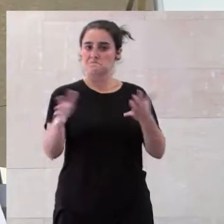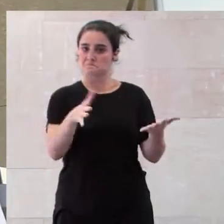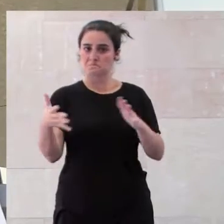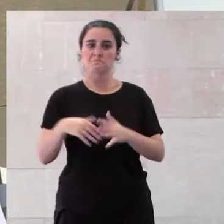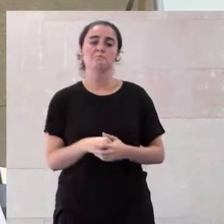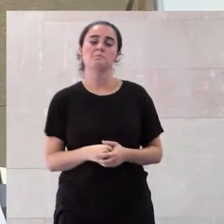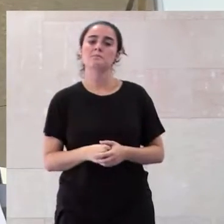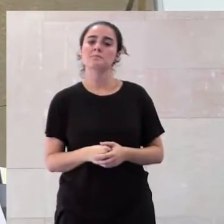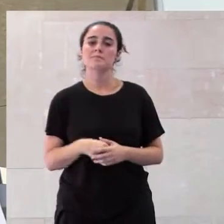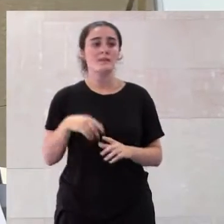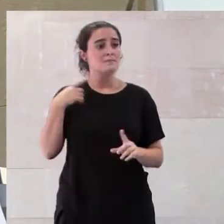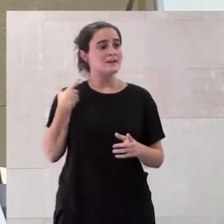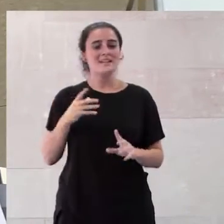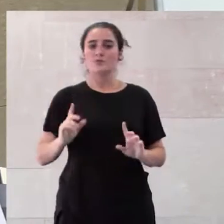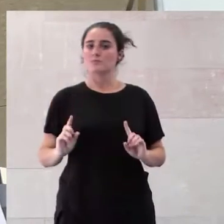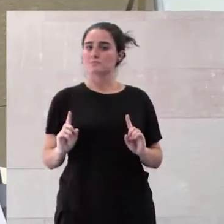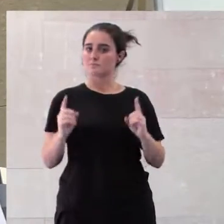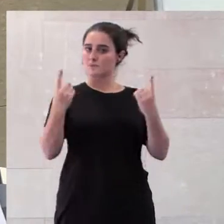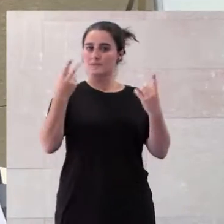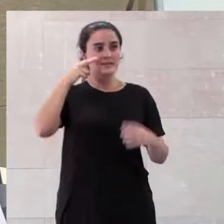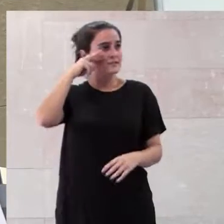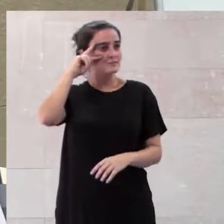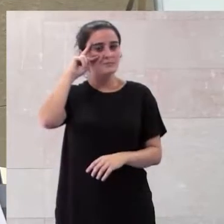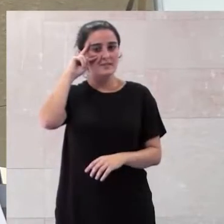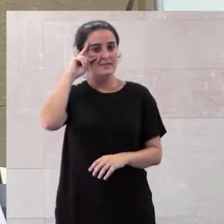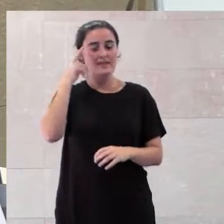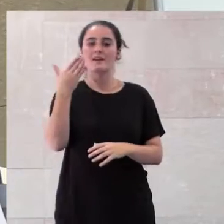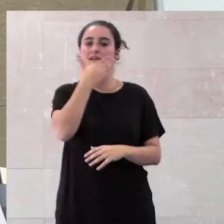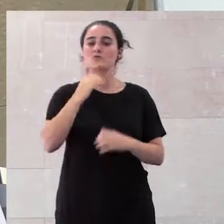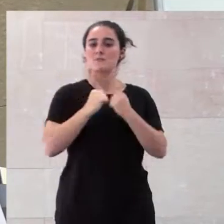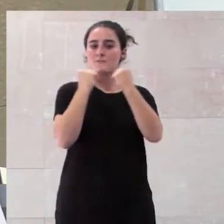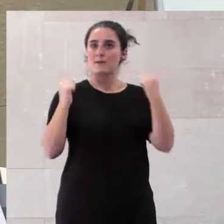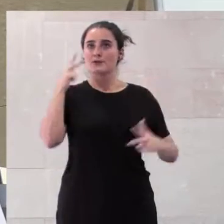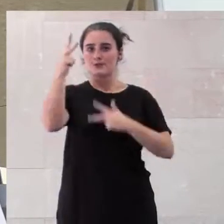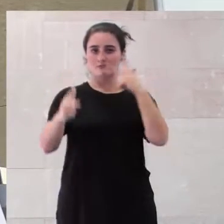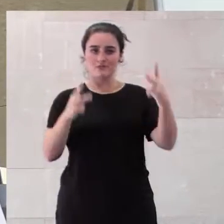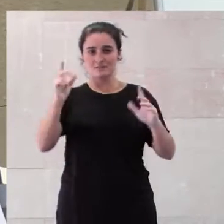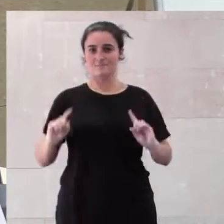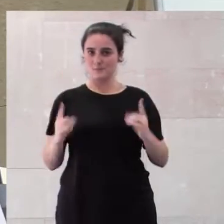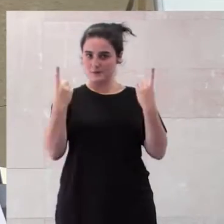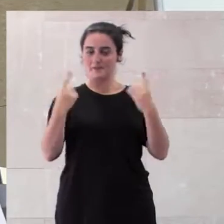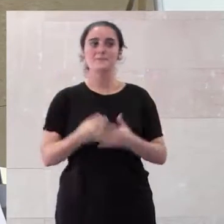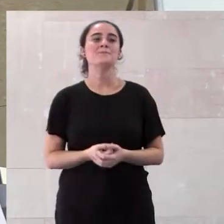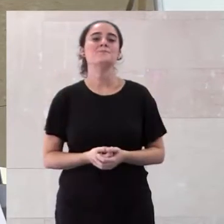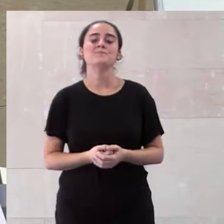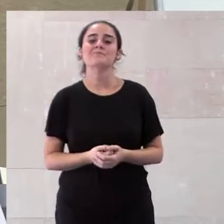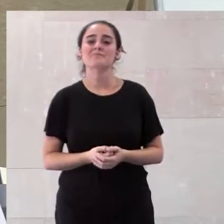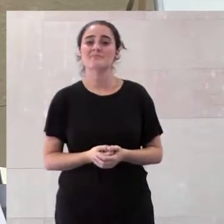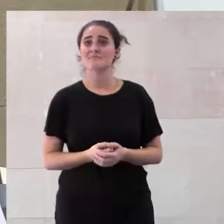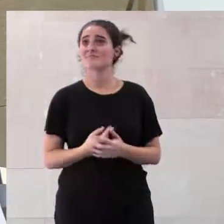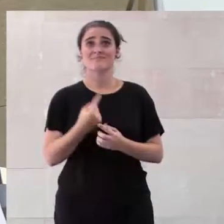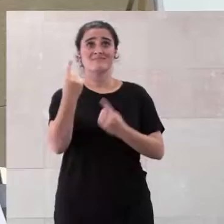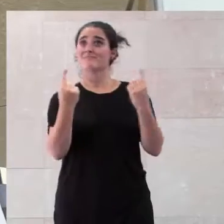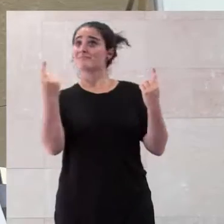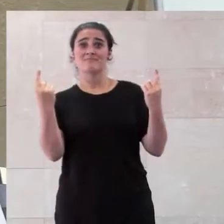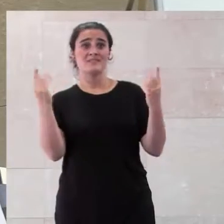para conocer la primera experiencia de Escuela de Empoderamiento de Euskadi. Ninguna es verdad, ninguna es de